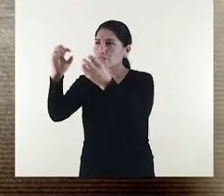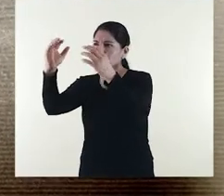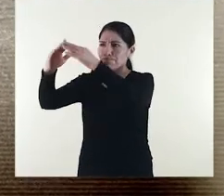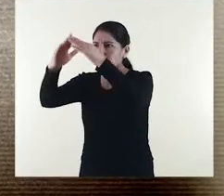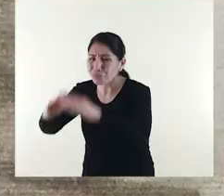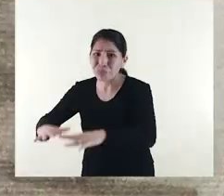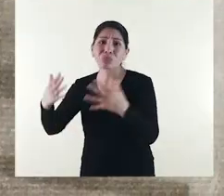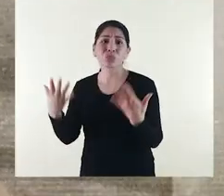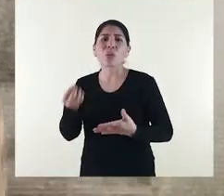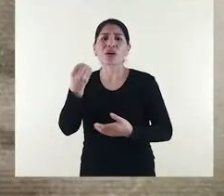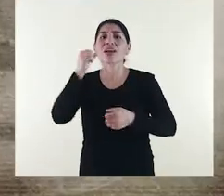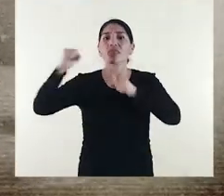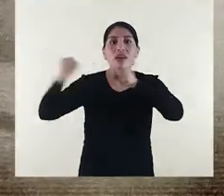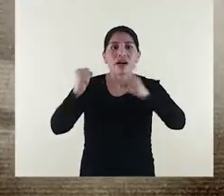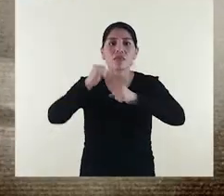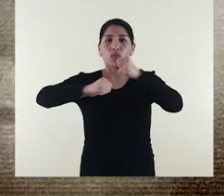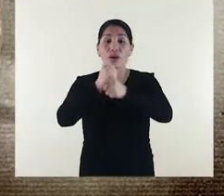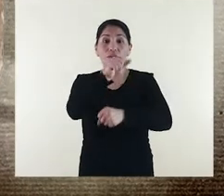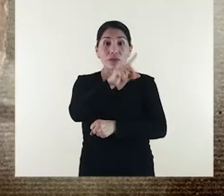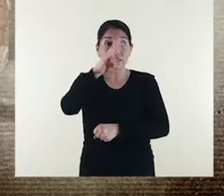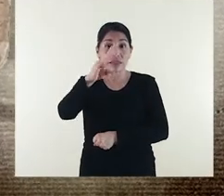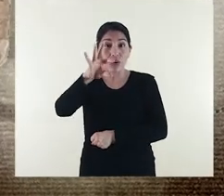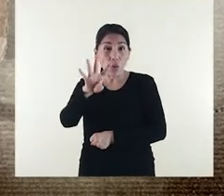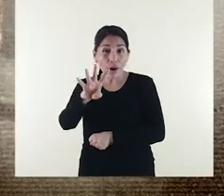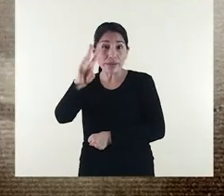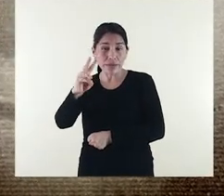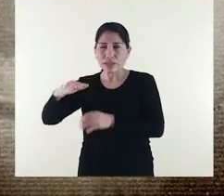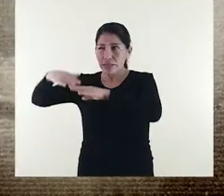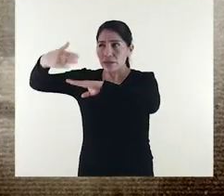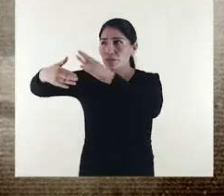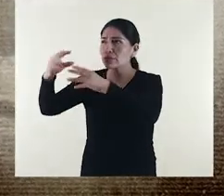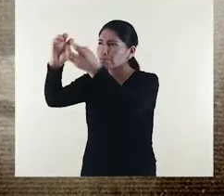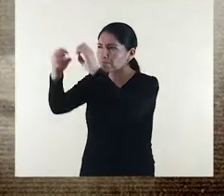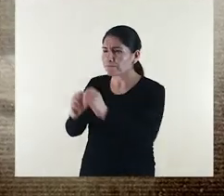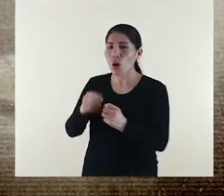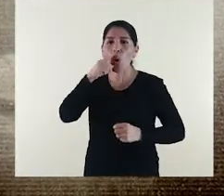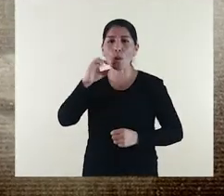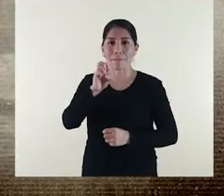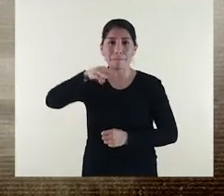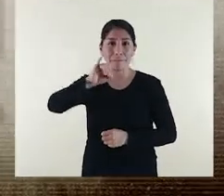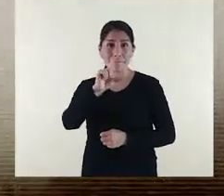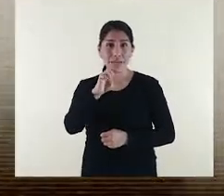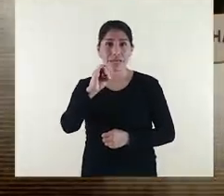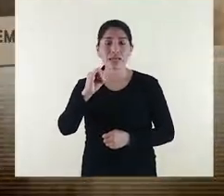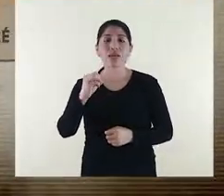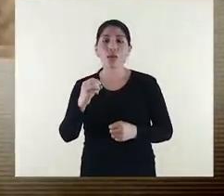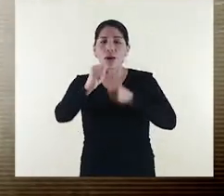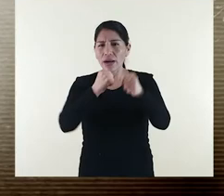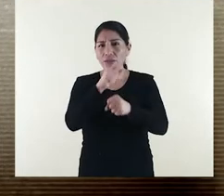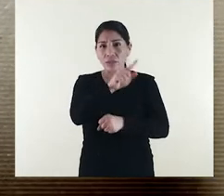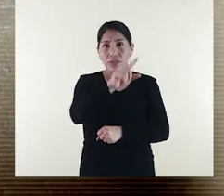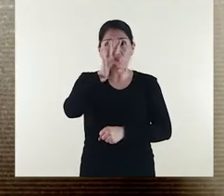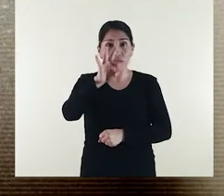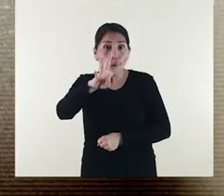en 1791, después de su ruina tras el terremoto de 1746. La fachada fue reconstruida por